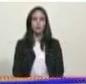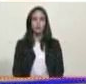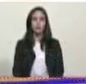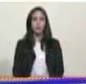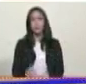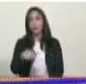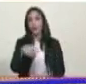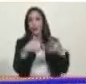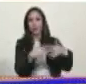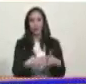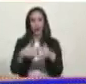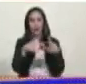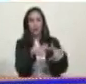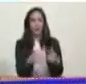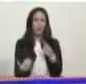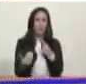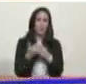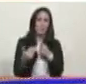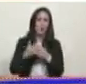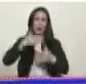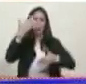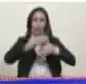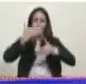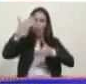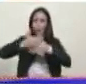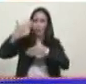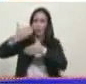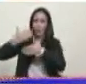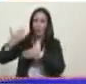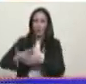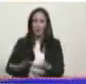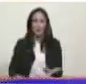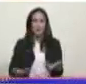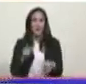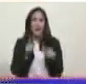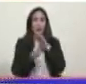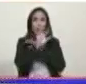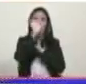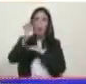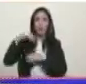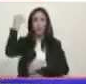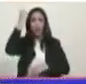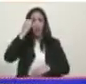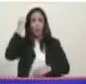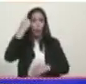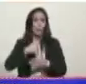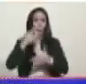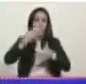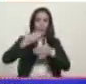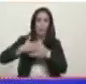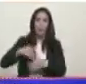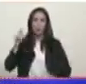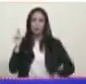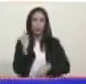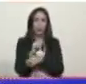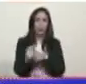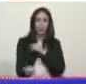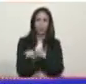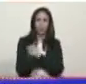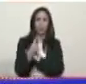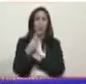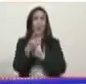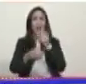Que el imperialismo que nos corta esto, que nos corta aquello. Que algunos países de Europa que dicen esto, hagan lo que les dé la